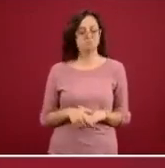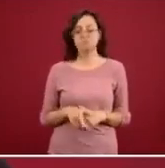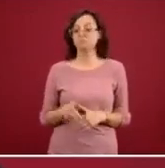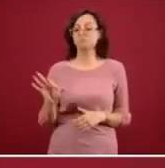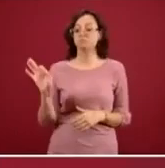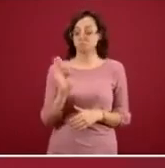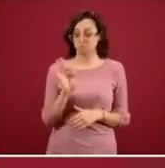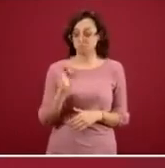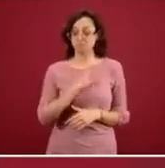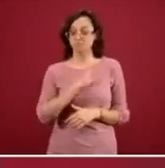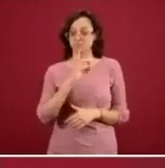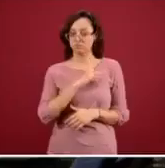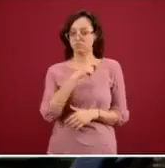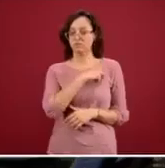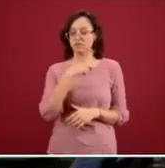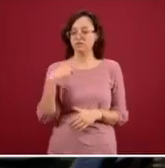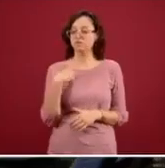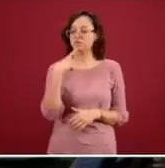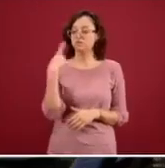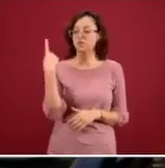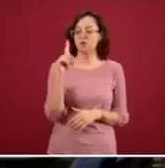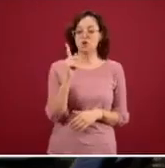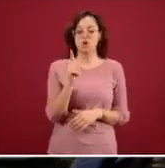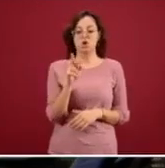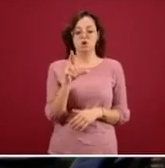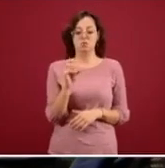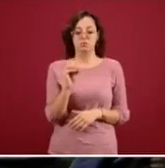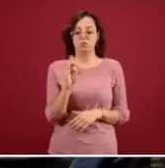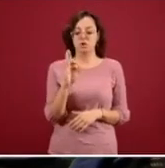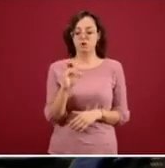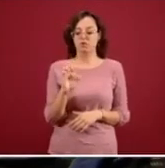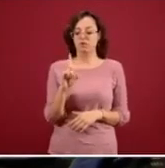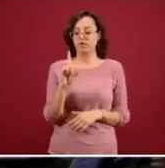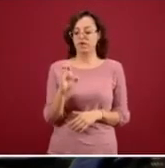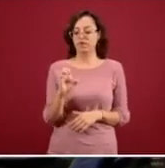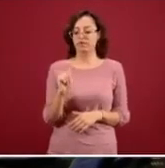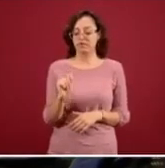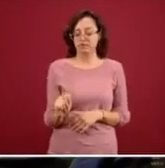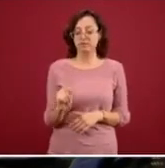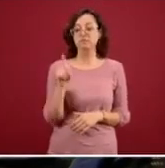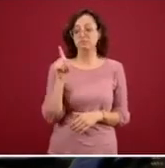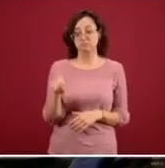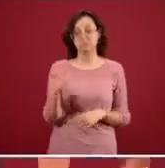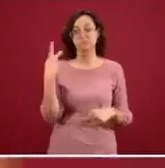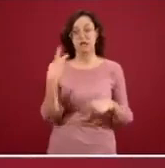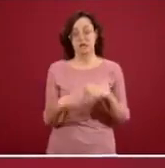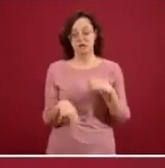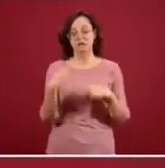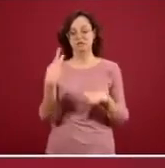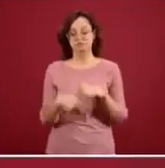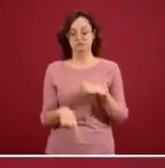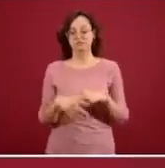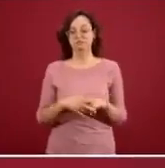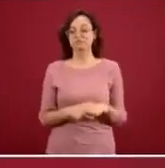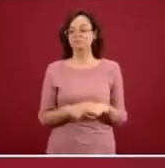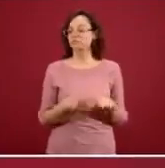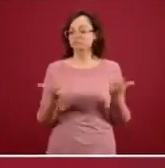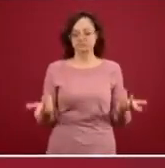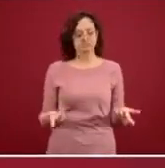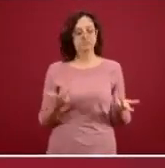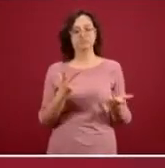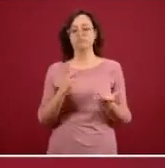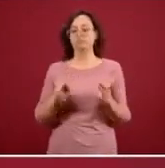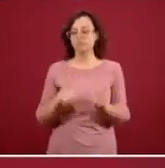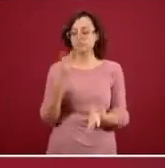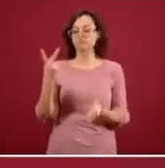caso, que lo denuncie en la Profedet, no debe estar en su trabajo porque corre un mayor peligro. Las otras medidas también, el